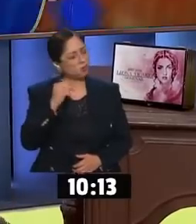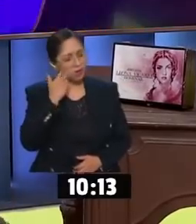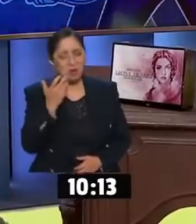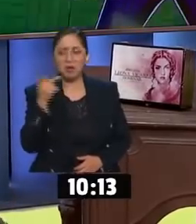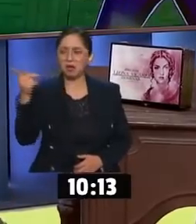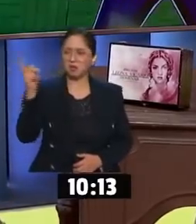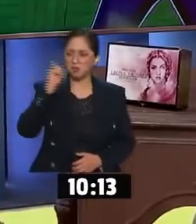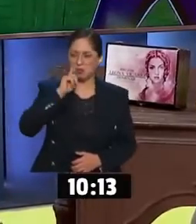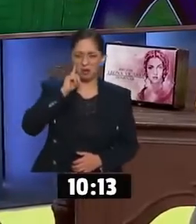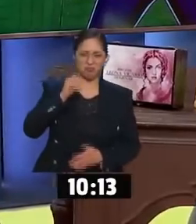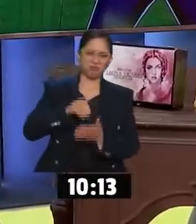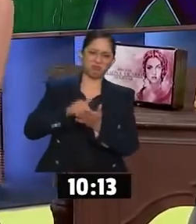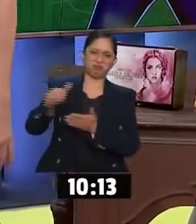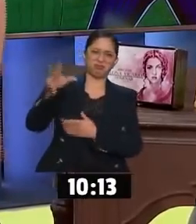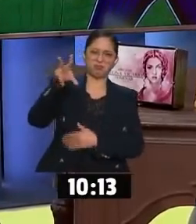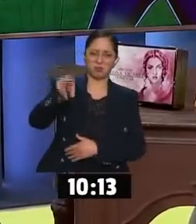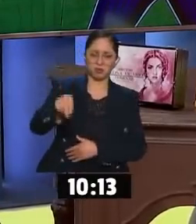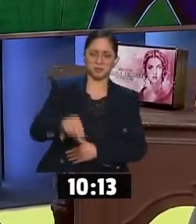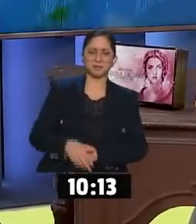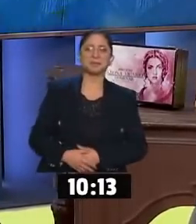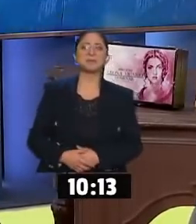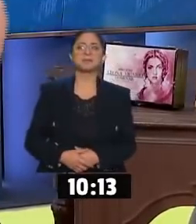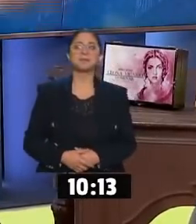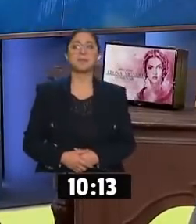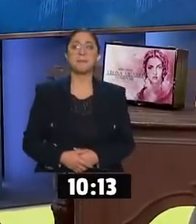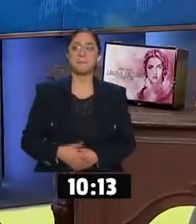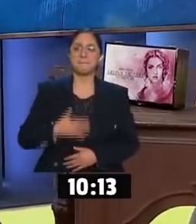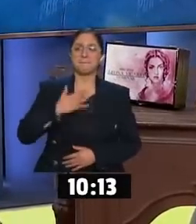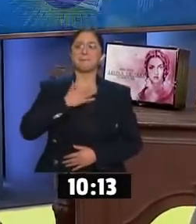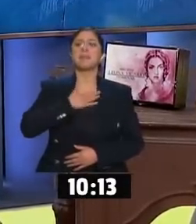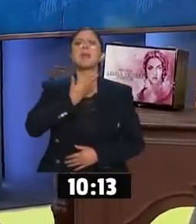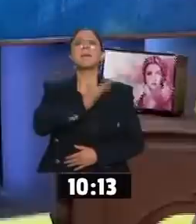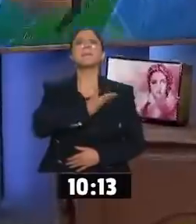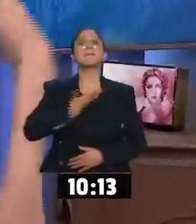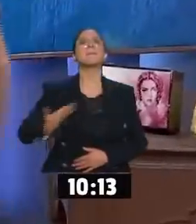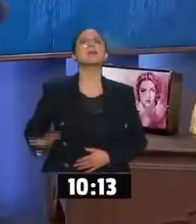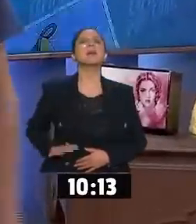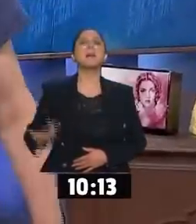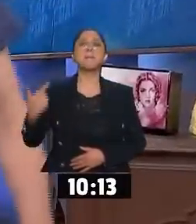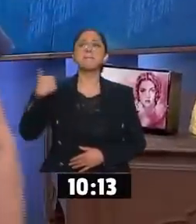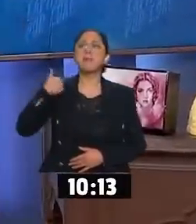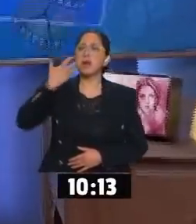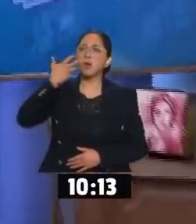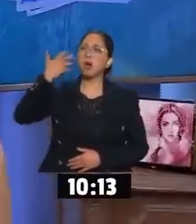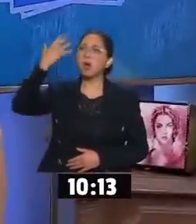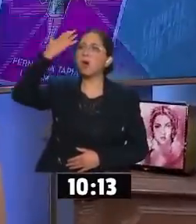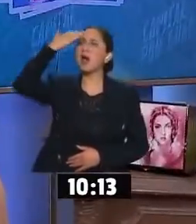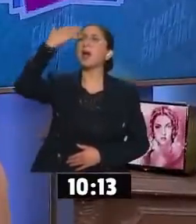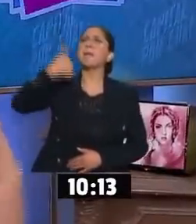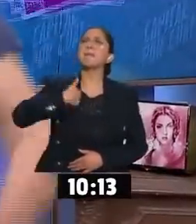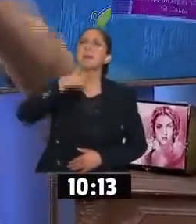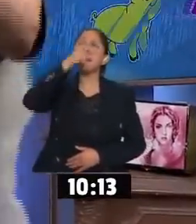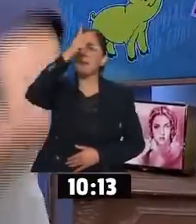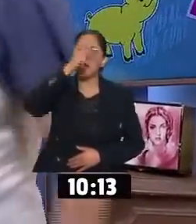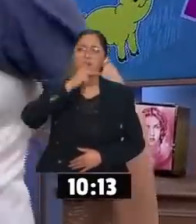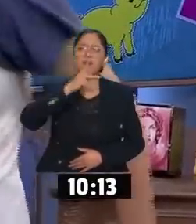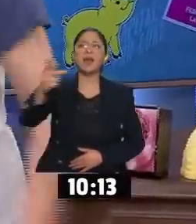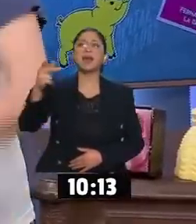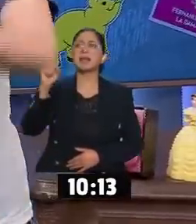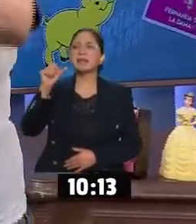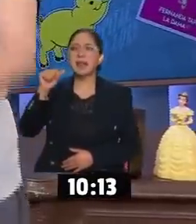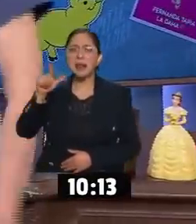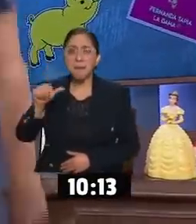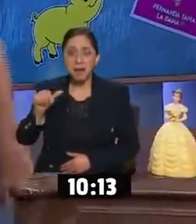taxi. Oiga, dice mi presidente, mi jaguar de Macuspana, mi profeta ya, señora, de la selva, con 2 está bueno.